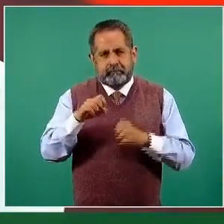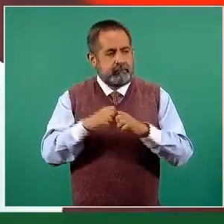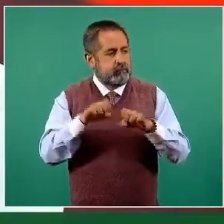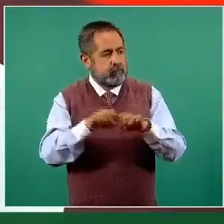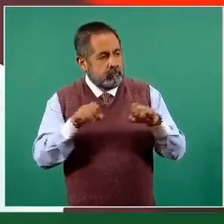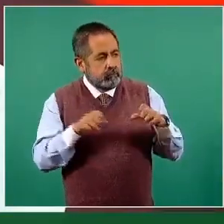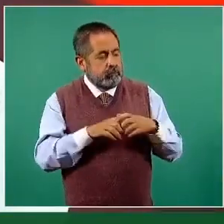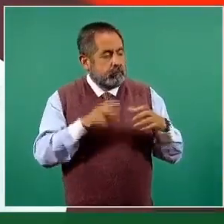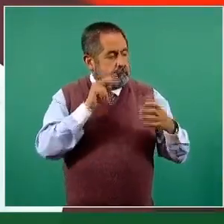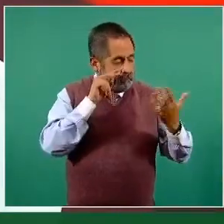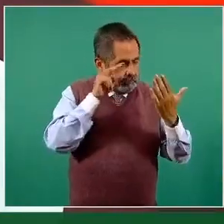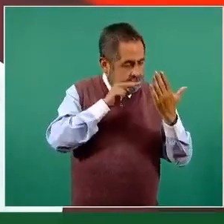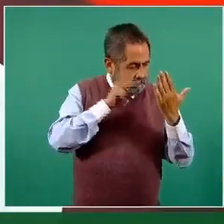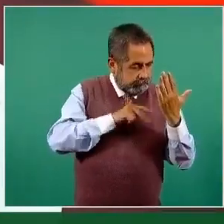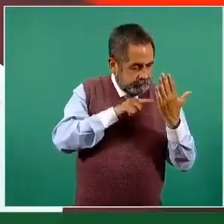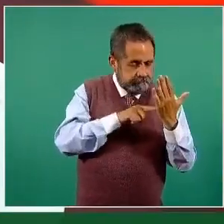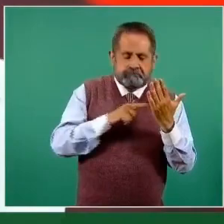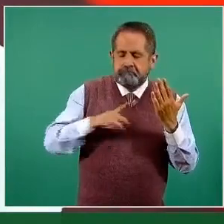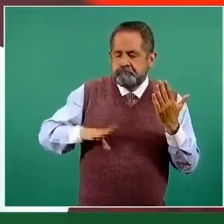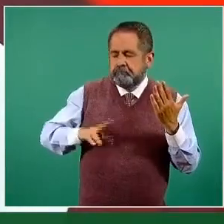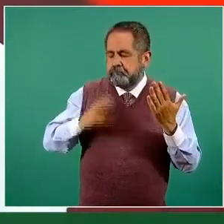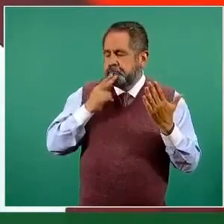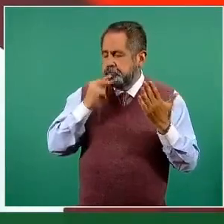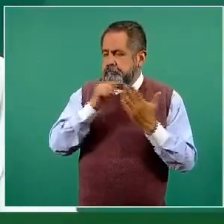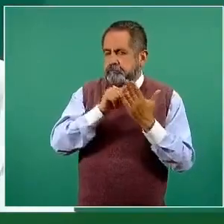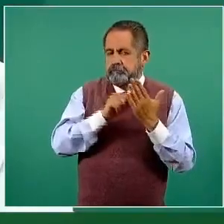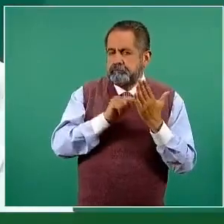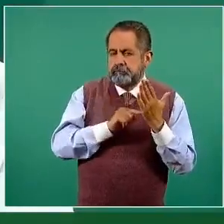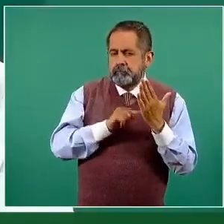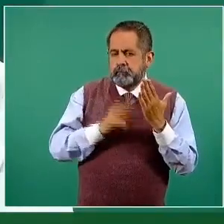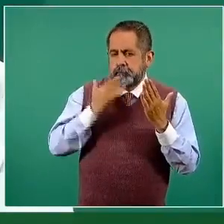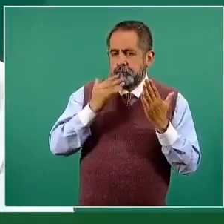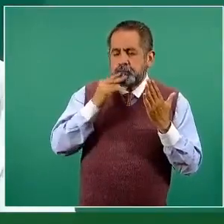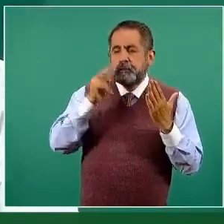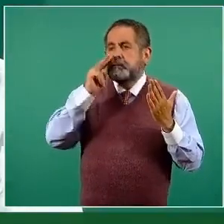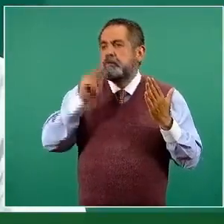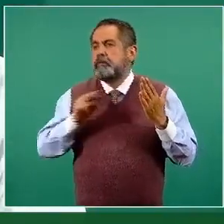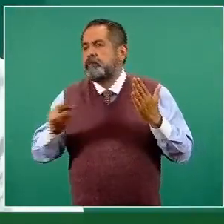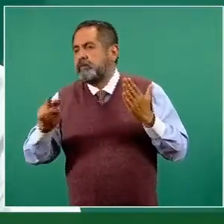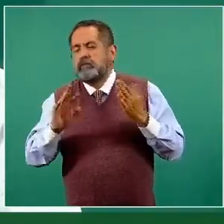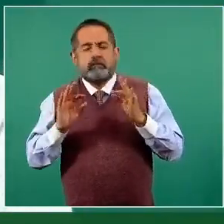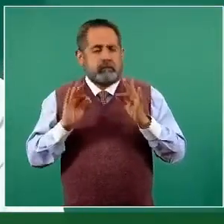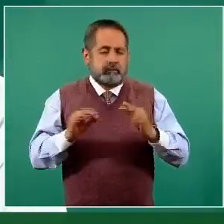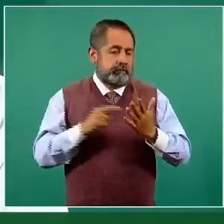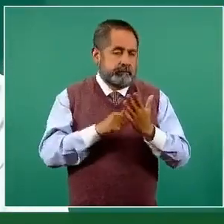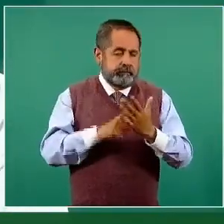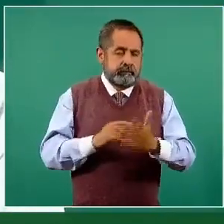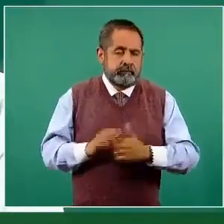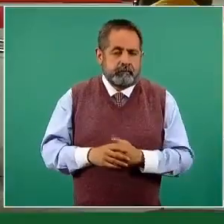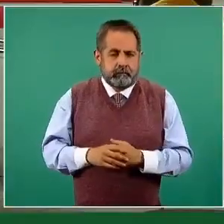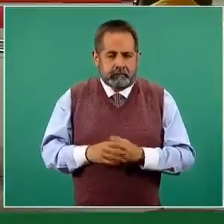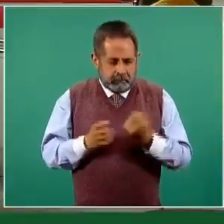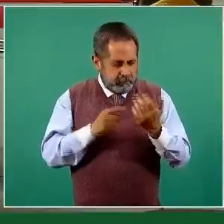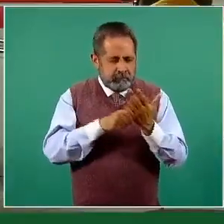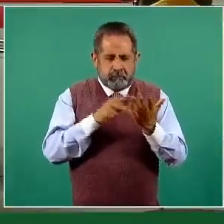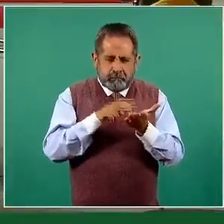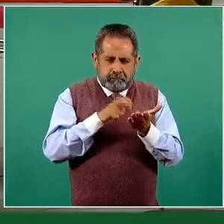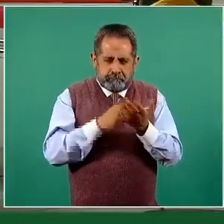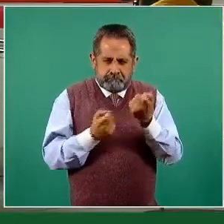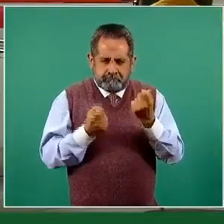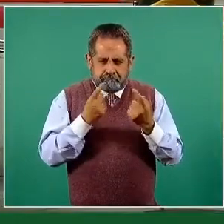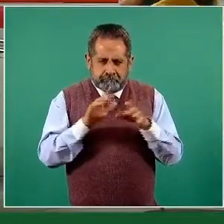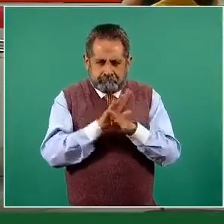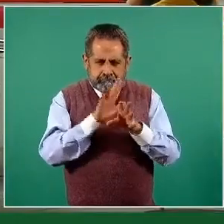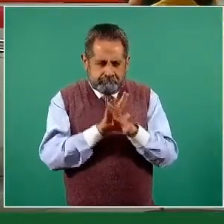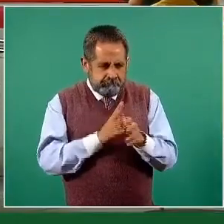tengan actualidad y que sean todavía las que corresponden con la evidencia científica. Y con algunos ajustes, las